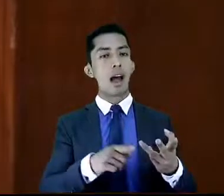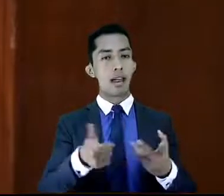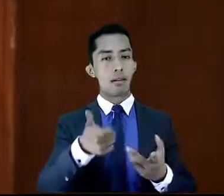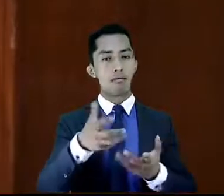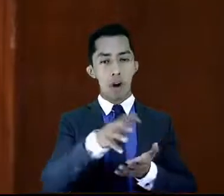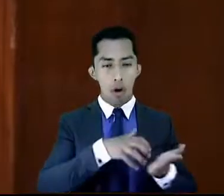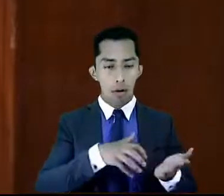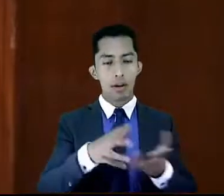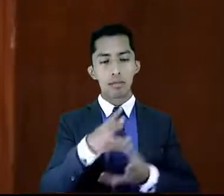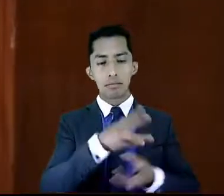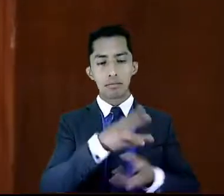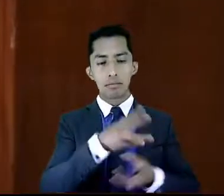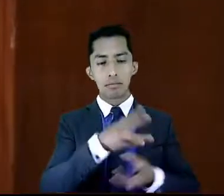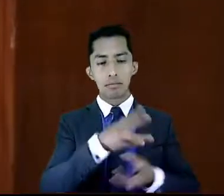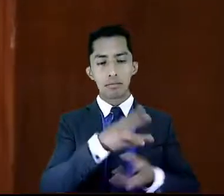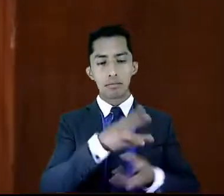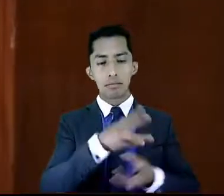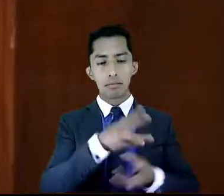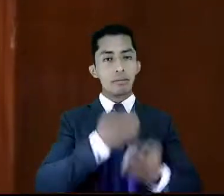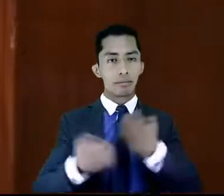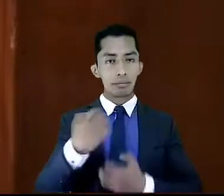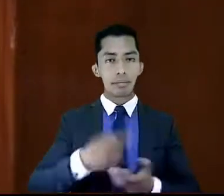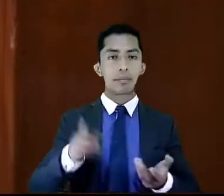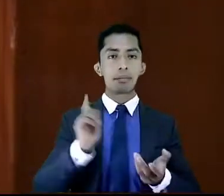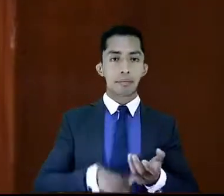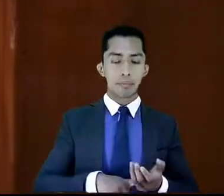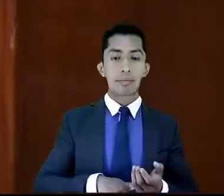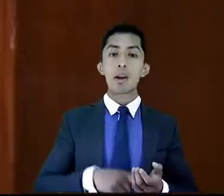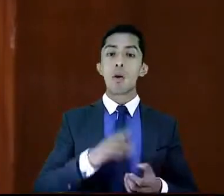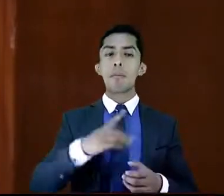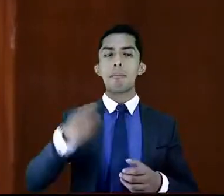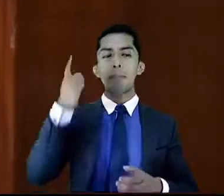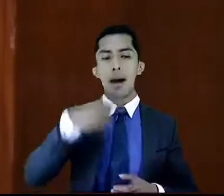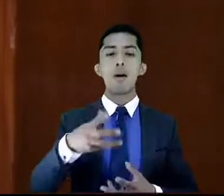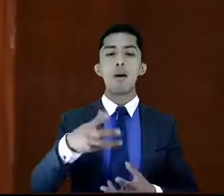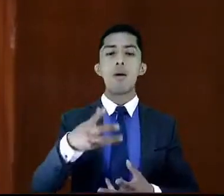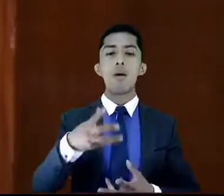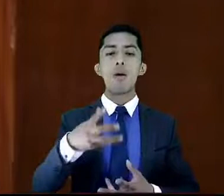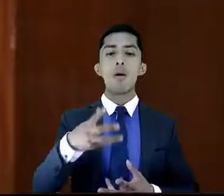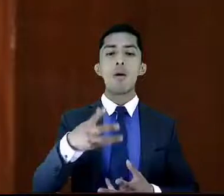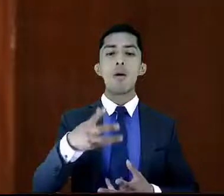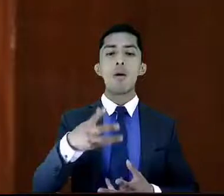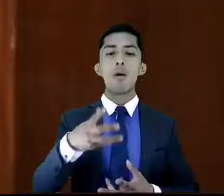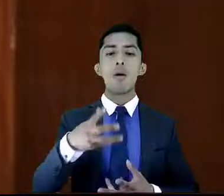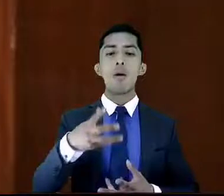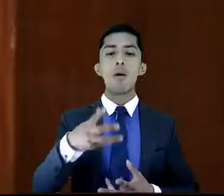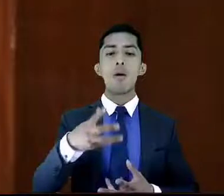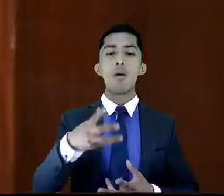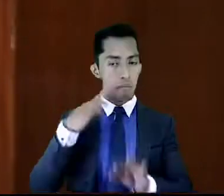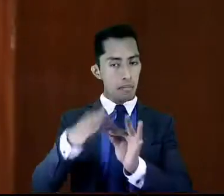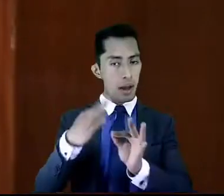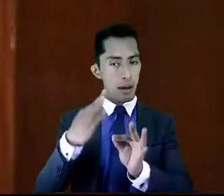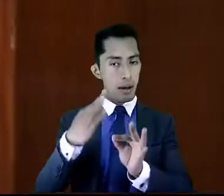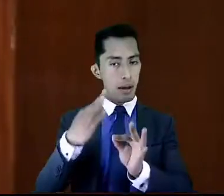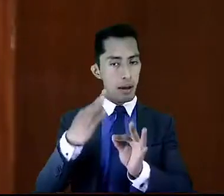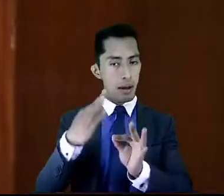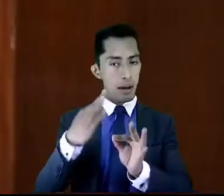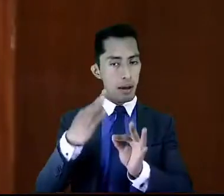la eficiencia con que se aplican, el cumplimiento de los objetivos y metas de los programas a